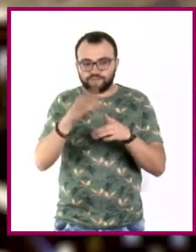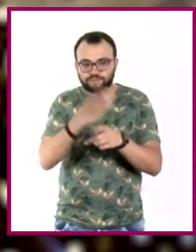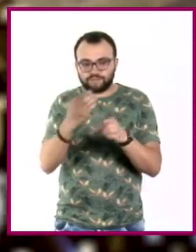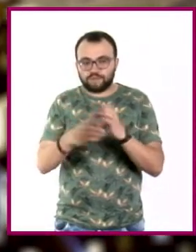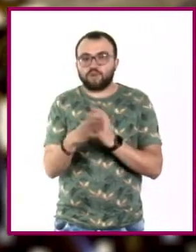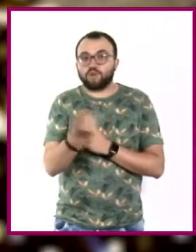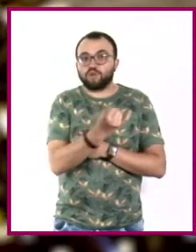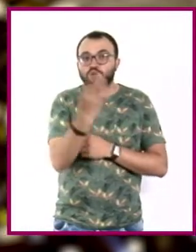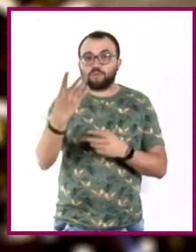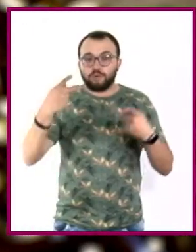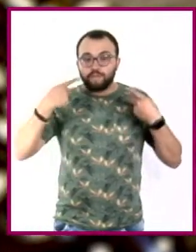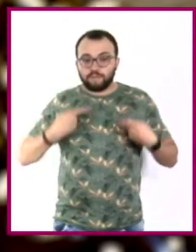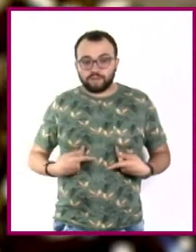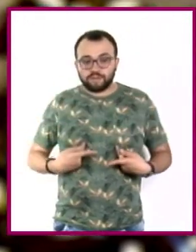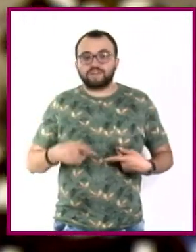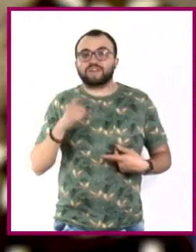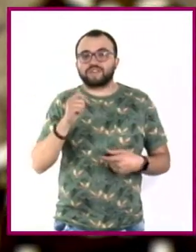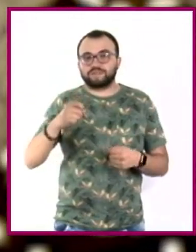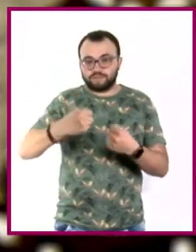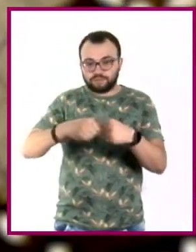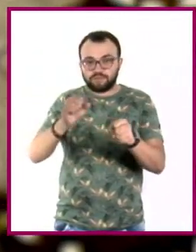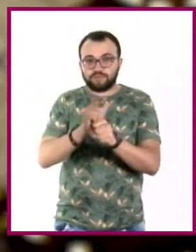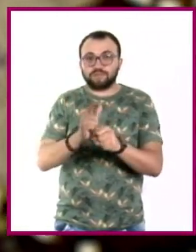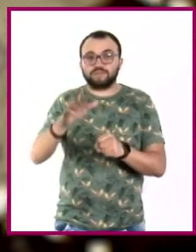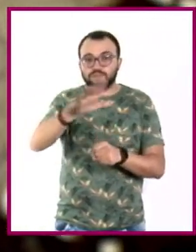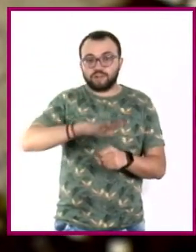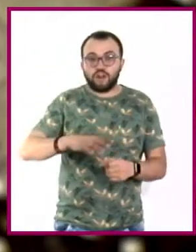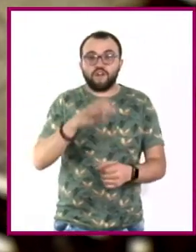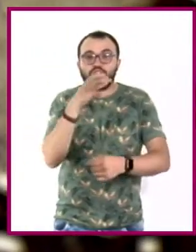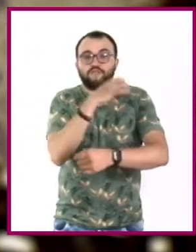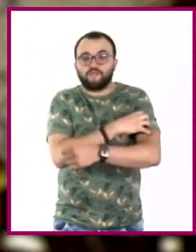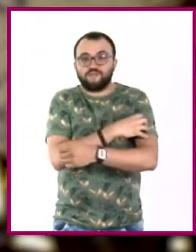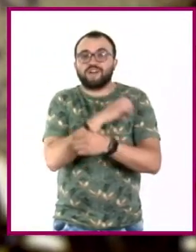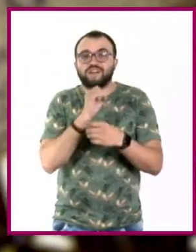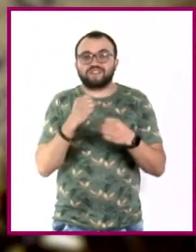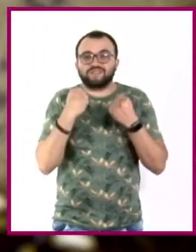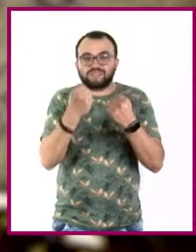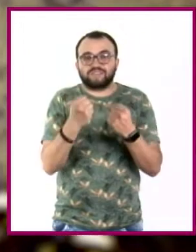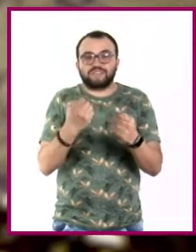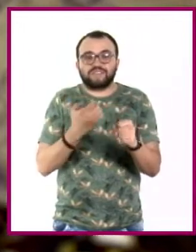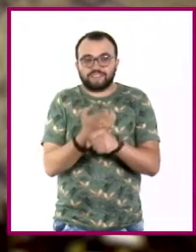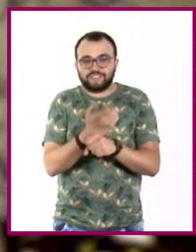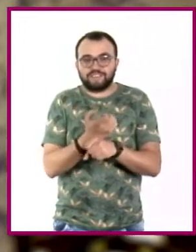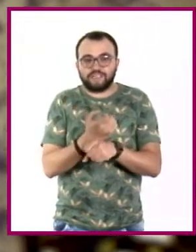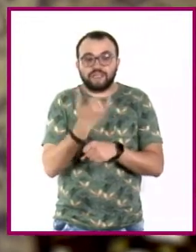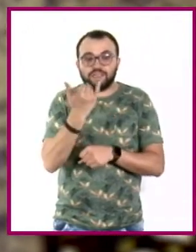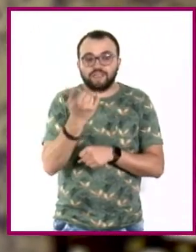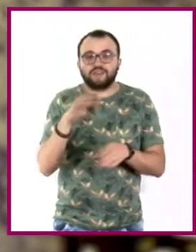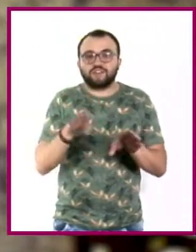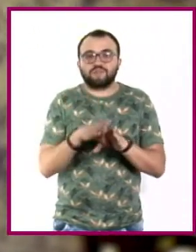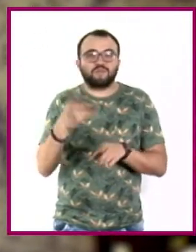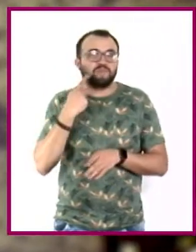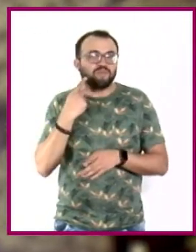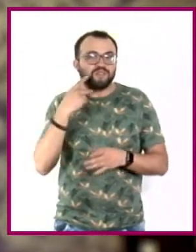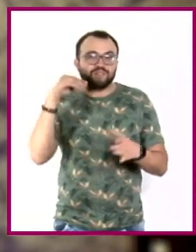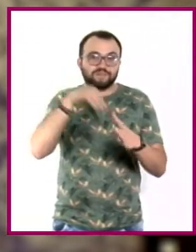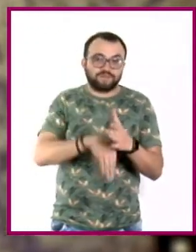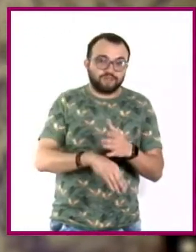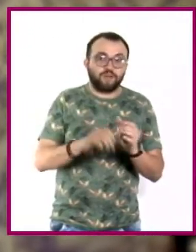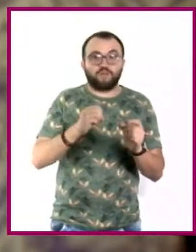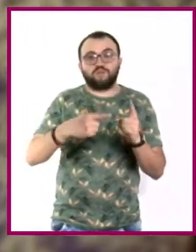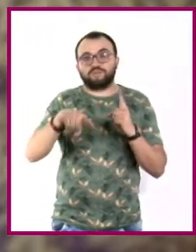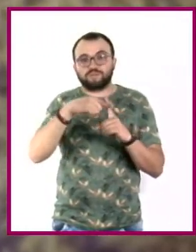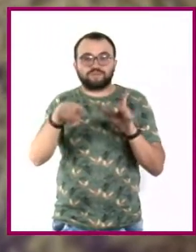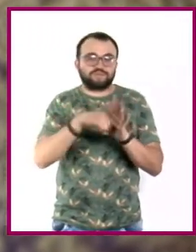de habitantes, la estructura social, la fuerza del Estado y la inestabilidad política. Sus fuentes no son muy diferentes a las